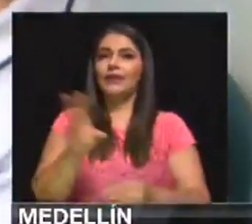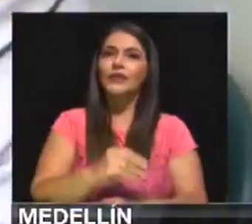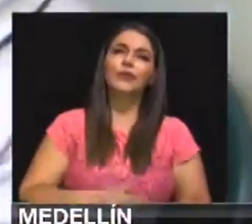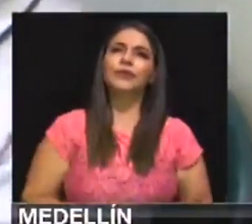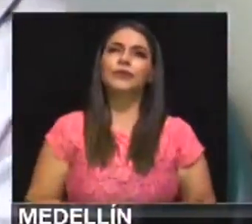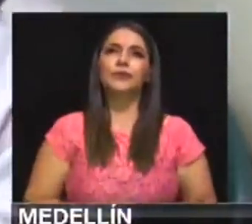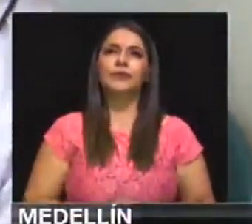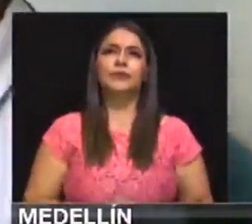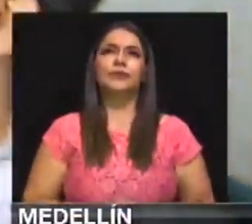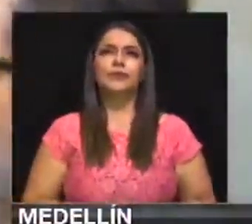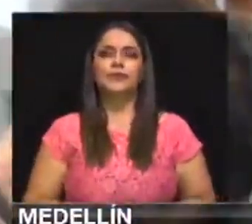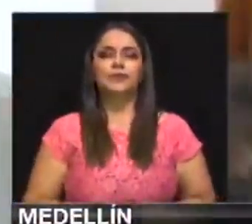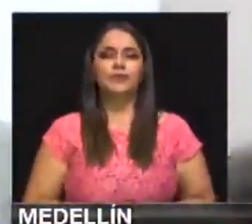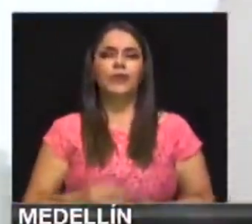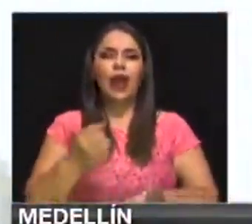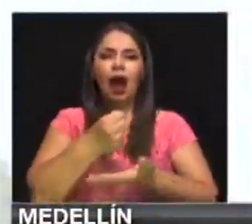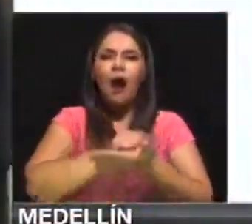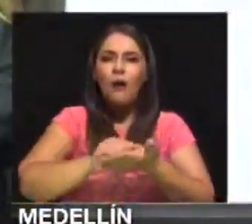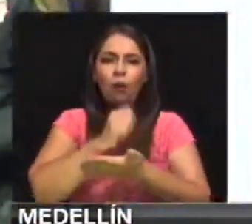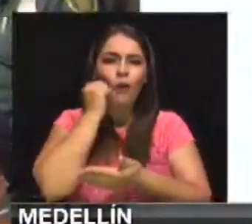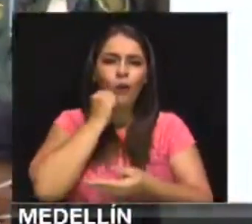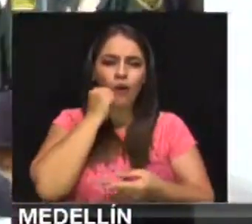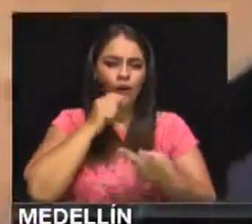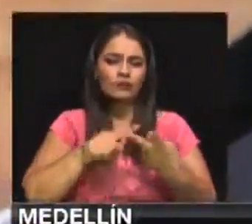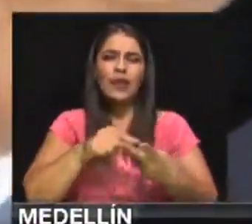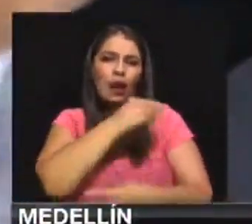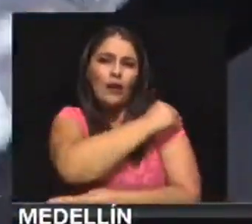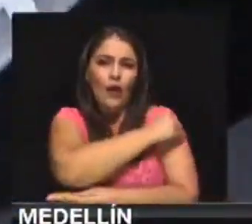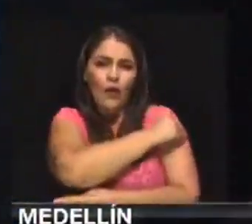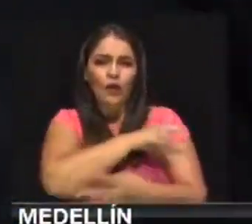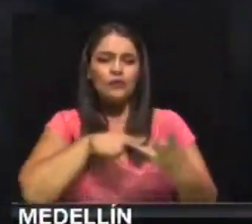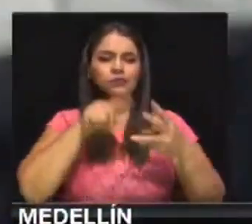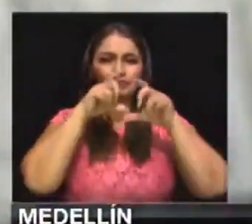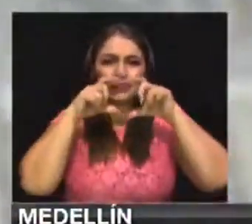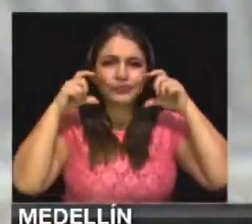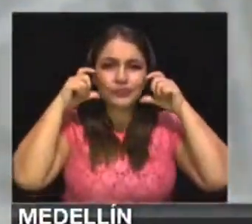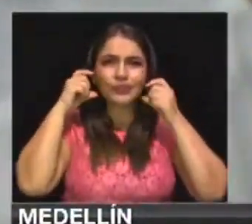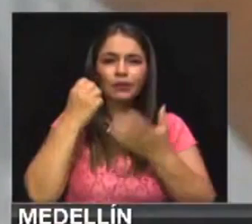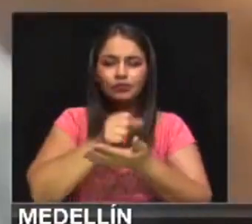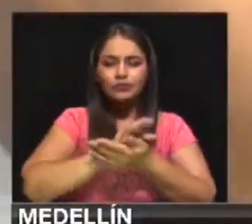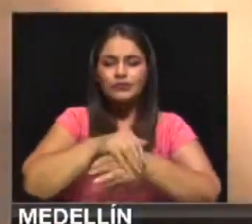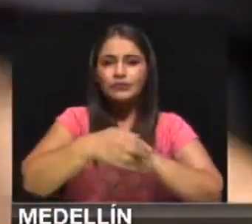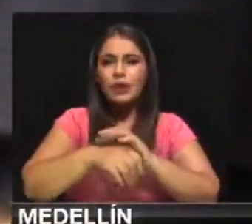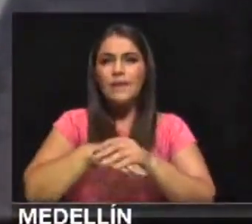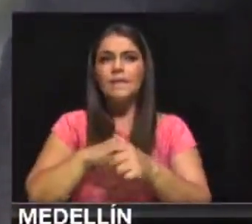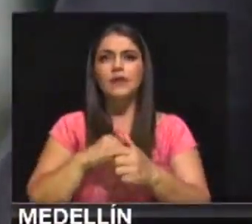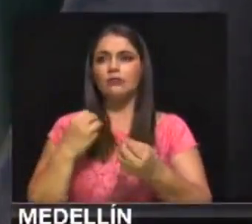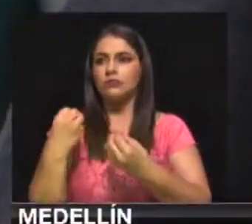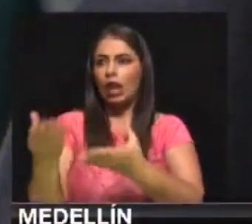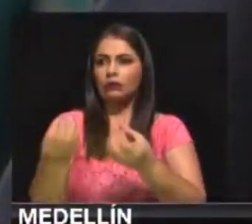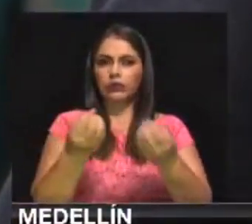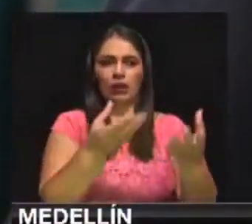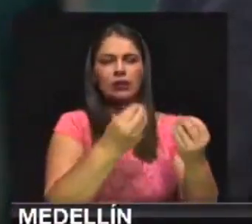custodia. El kit de jabón antibacterial, alcohol y tapabocas ha sido entregado a más de 1.800